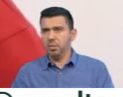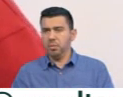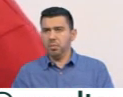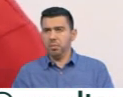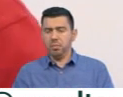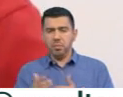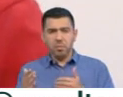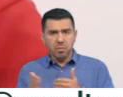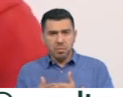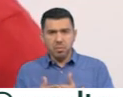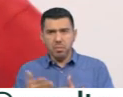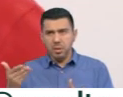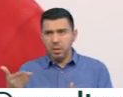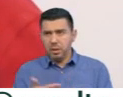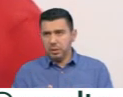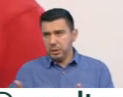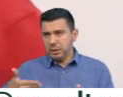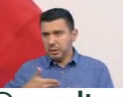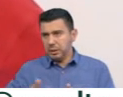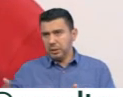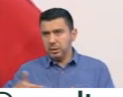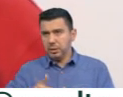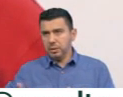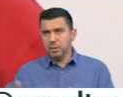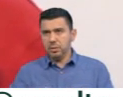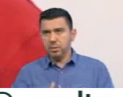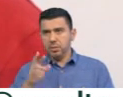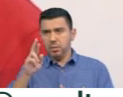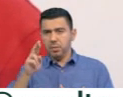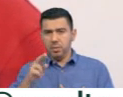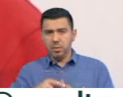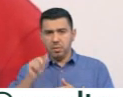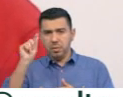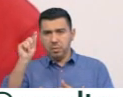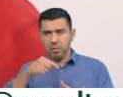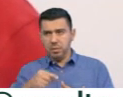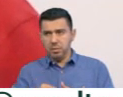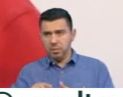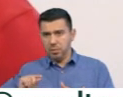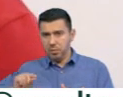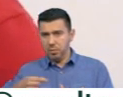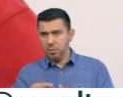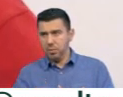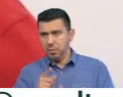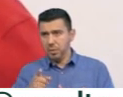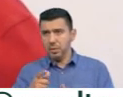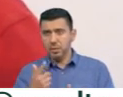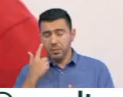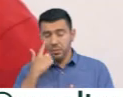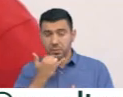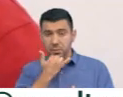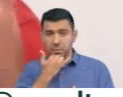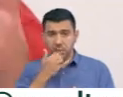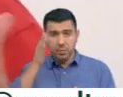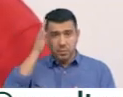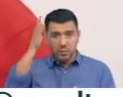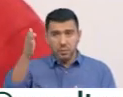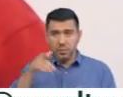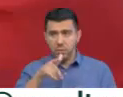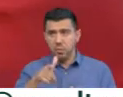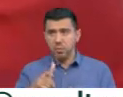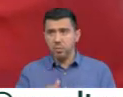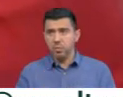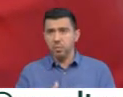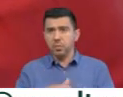han exigido. Ojalá que tengan las tildes y las comas para no tener problemas, porque en juego está el futuro de Ciudad